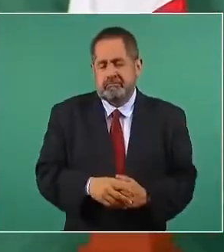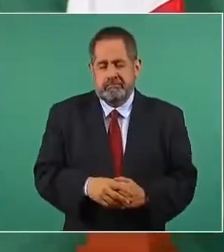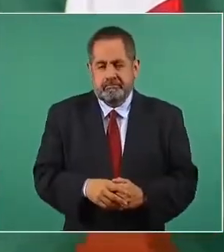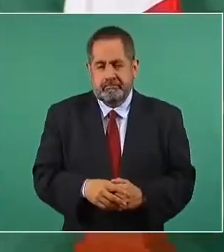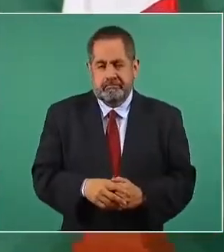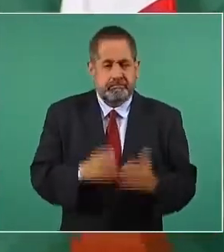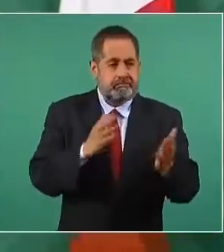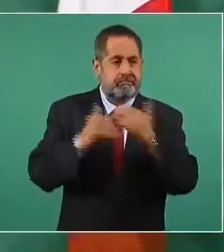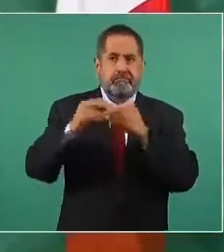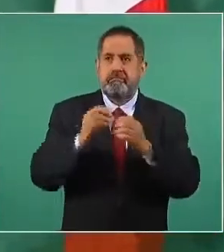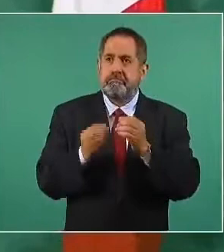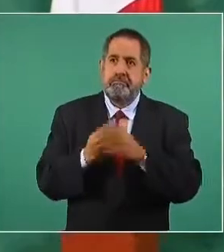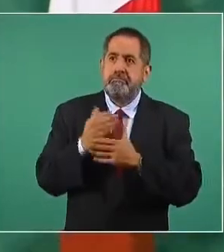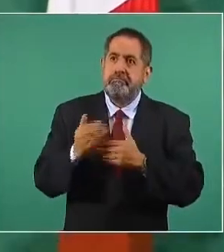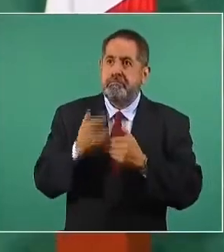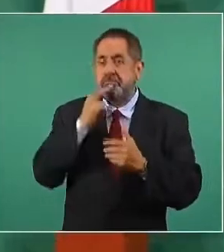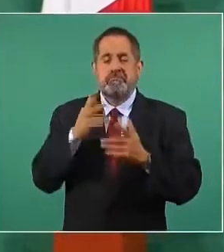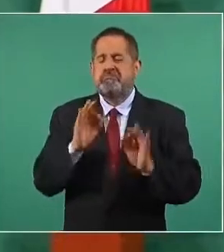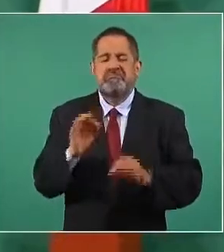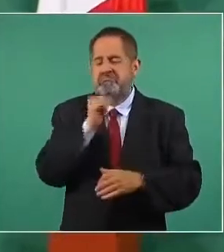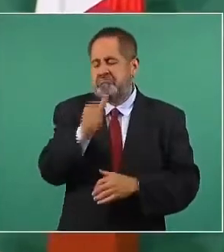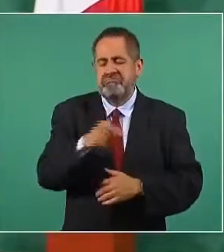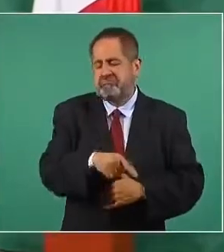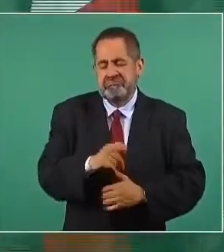de desarrollarse, de crecer.